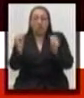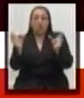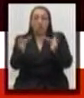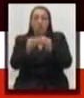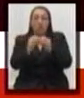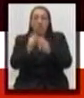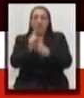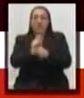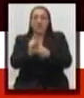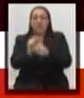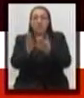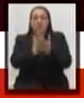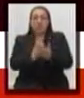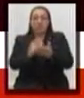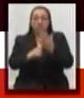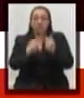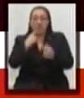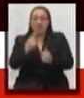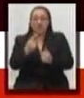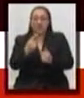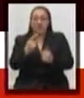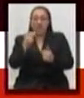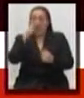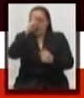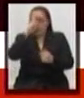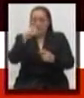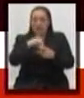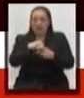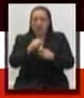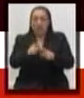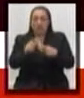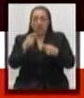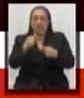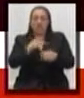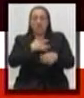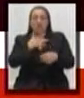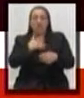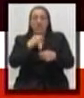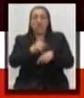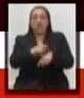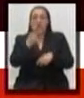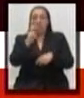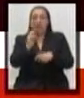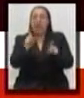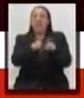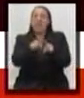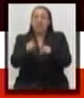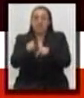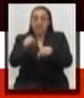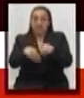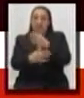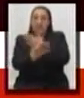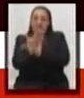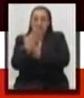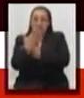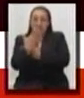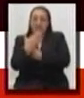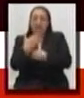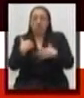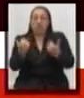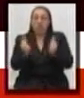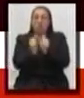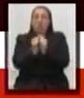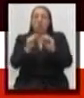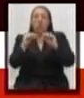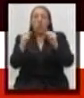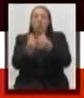de ensayos y estudios titulados El Perú en los albores del siglo XX. También esta mañana nos acompaña